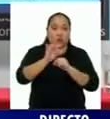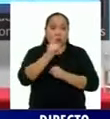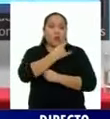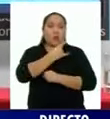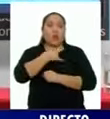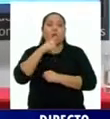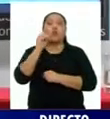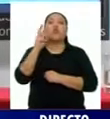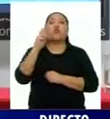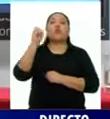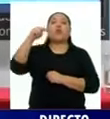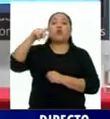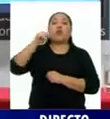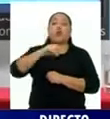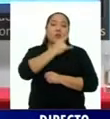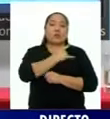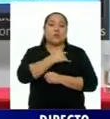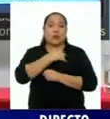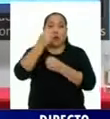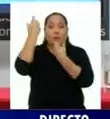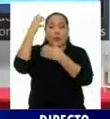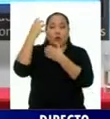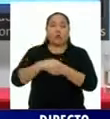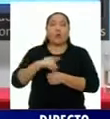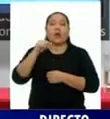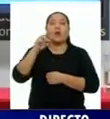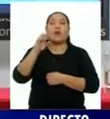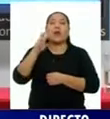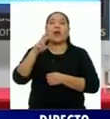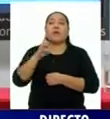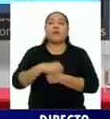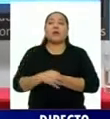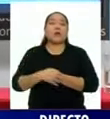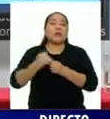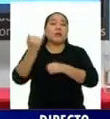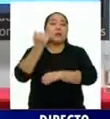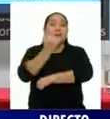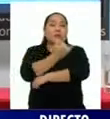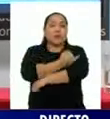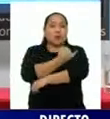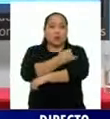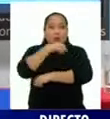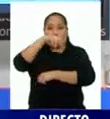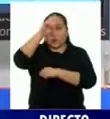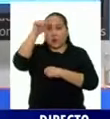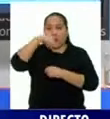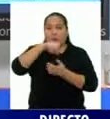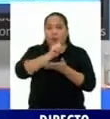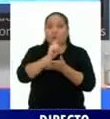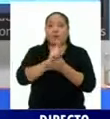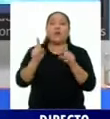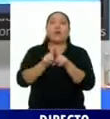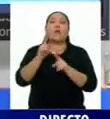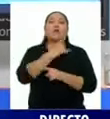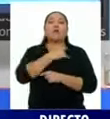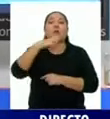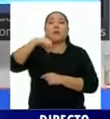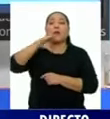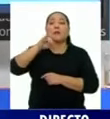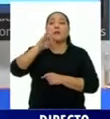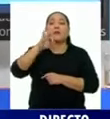Toronto, la Universidad de Piura, GRADE, el Instituto Peruano de Economía y la Universidad del Pacífico. La siguiente, por favor.